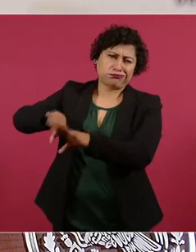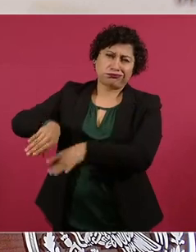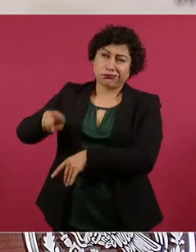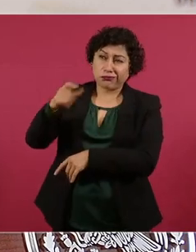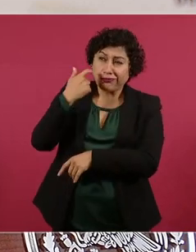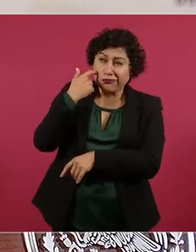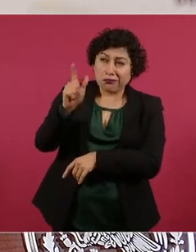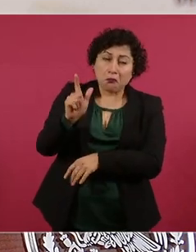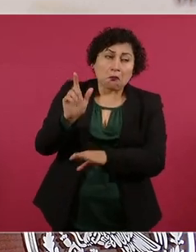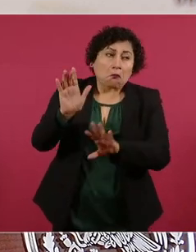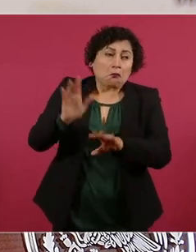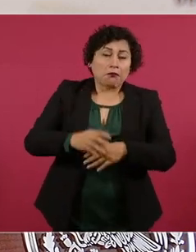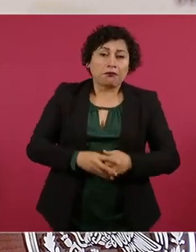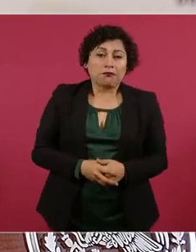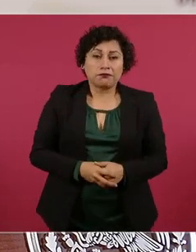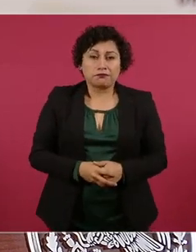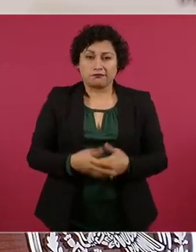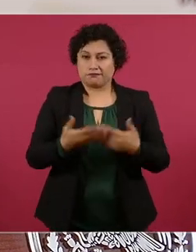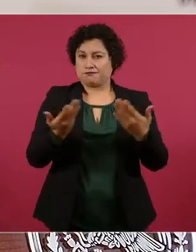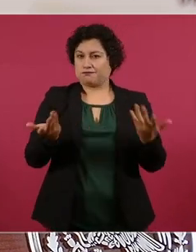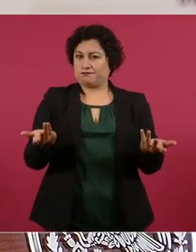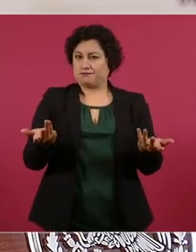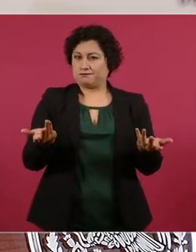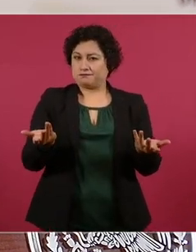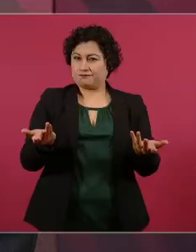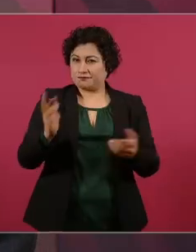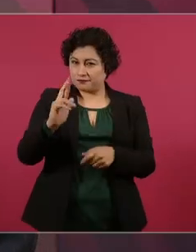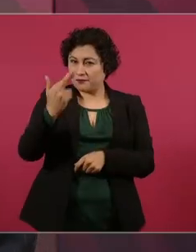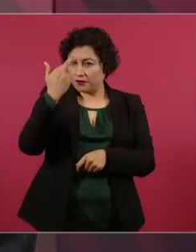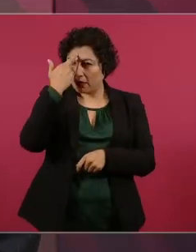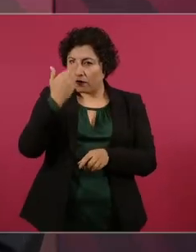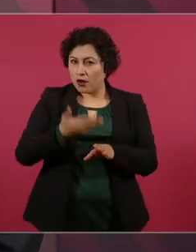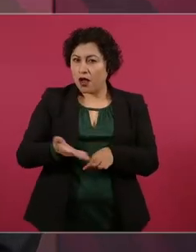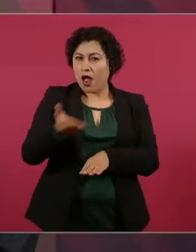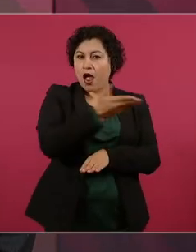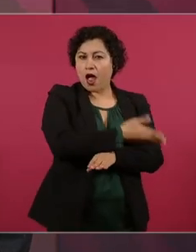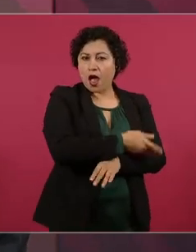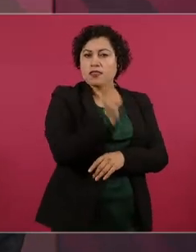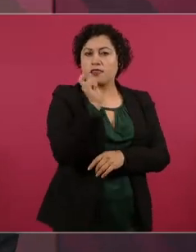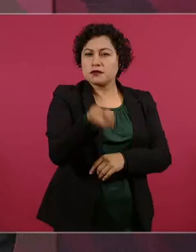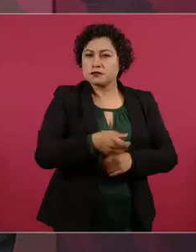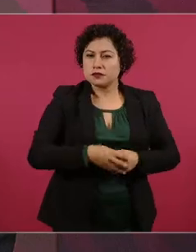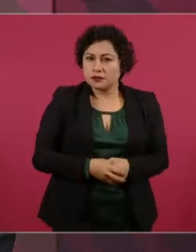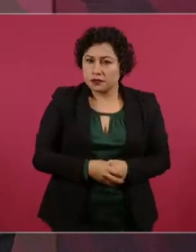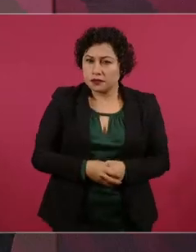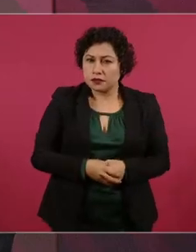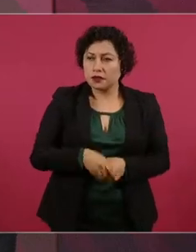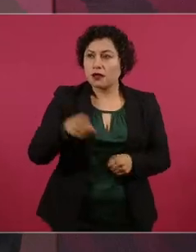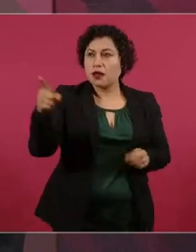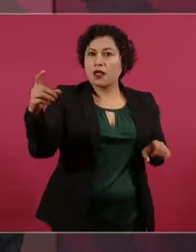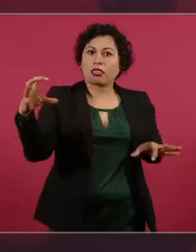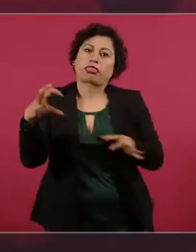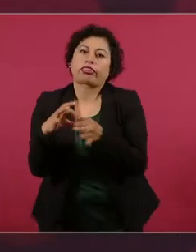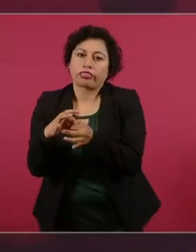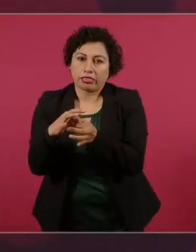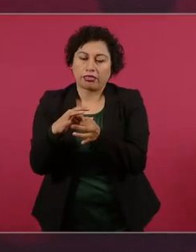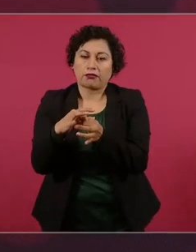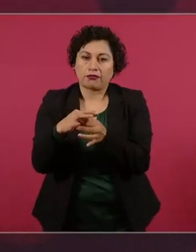¿Cómo empezaron a controlarnos al grado de que nos impusieron sus agendas?